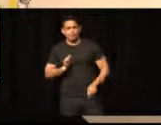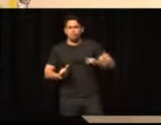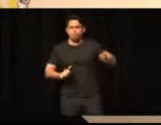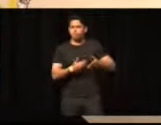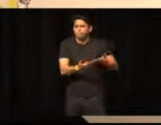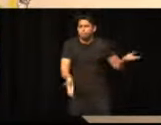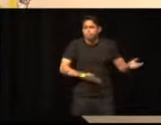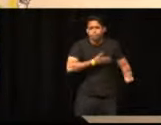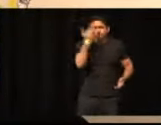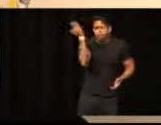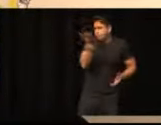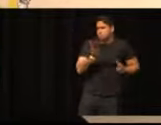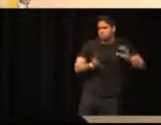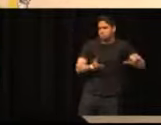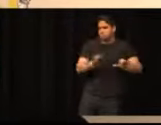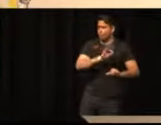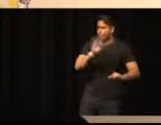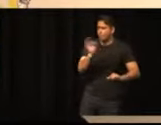muchas.